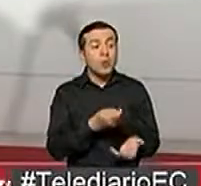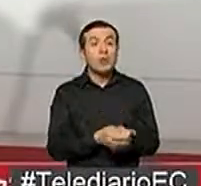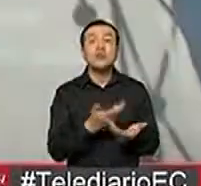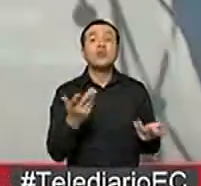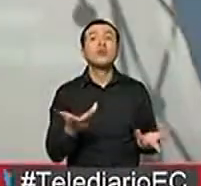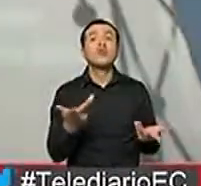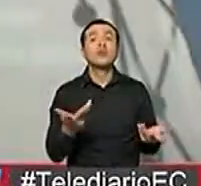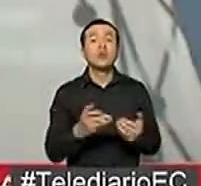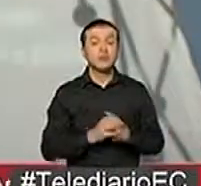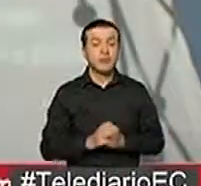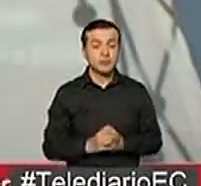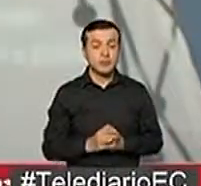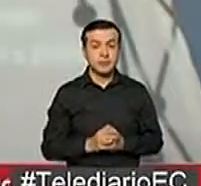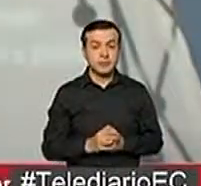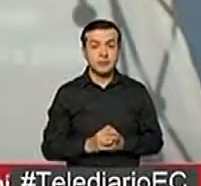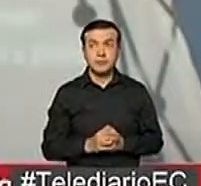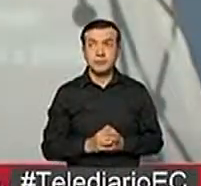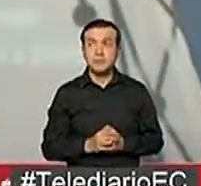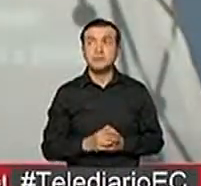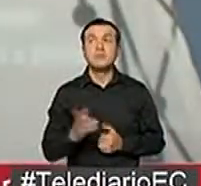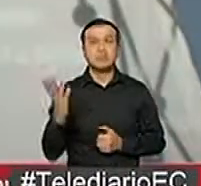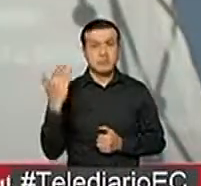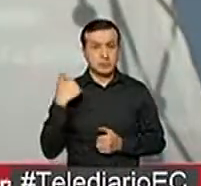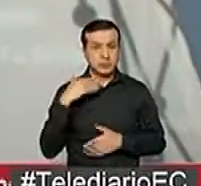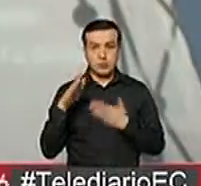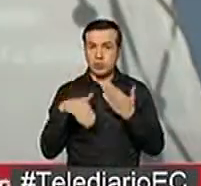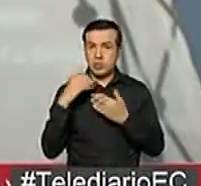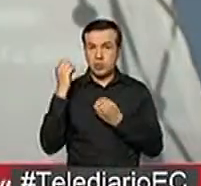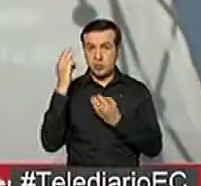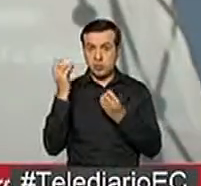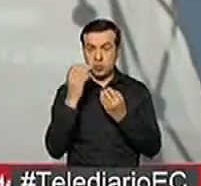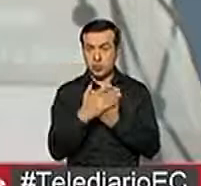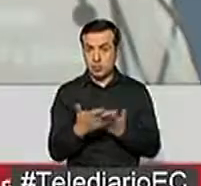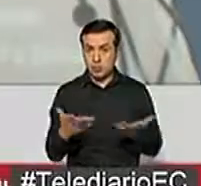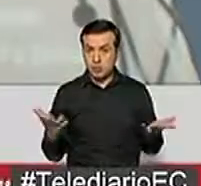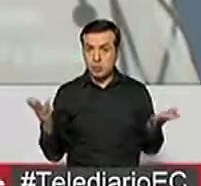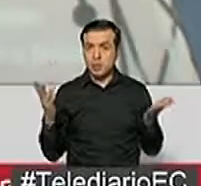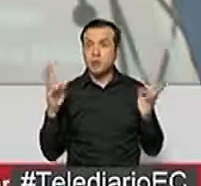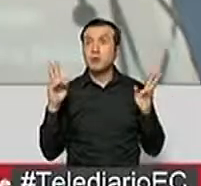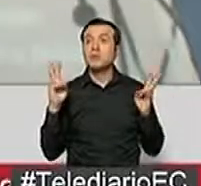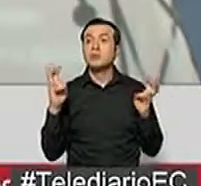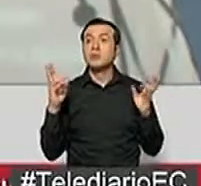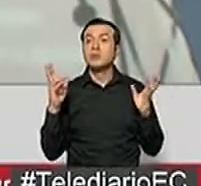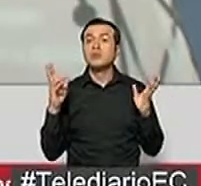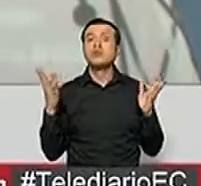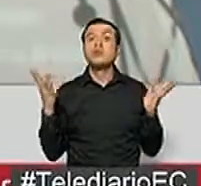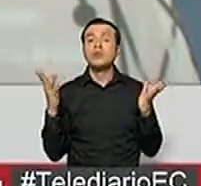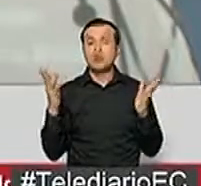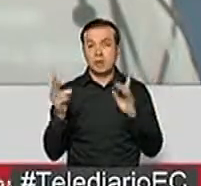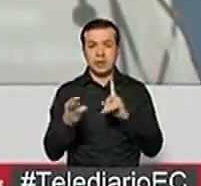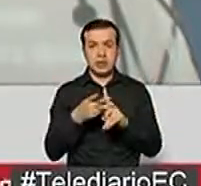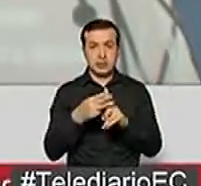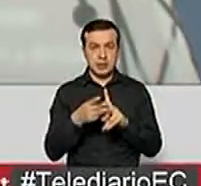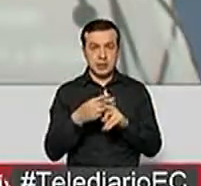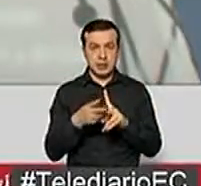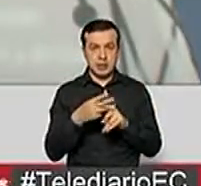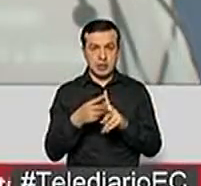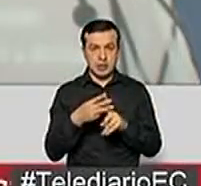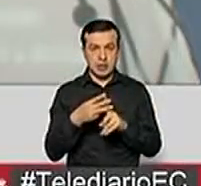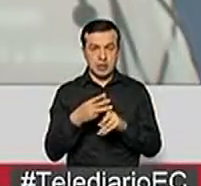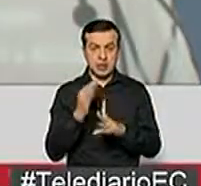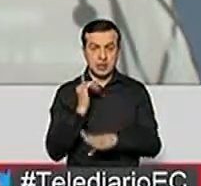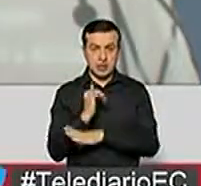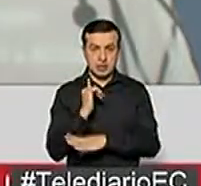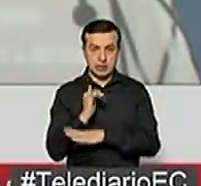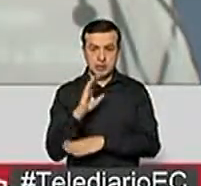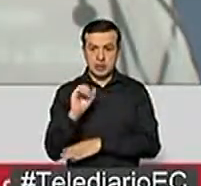deben hacer? Sí, bueno, tenemos toda la información sobre la obra en las redes sociales del Monasterio del,